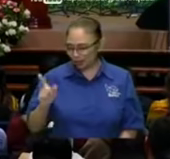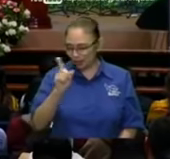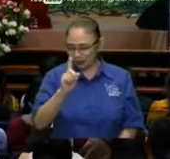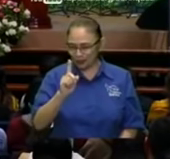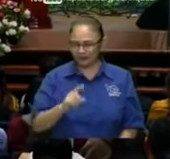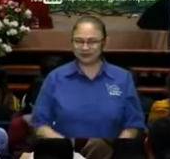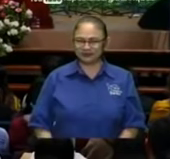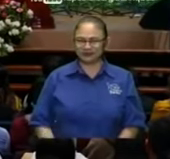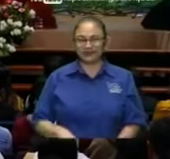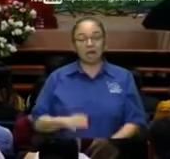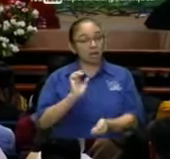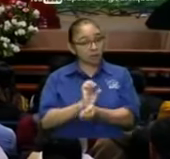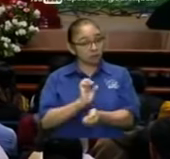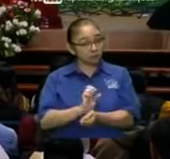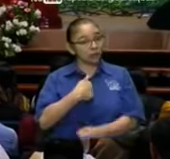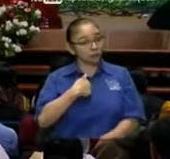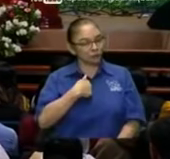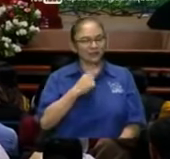Espero.